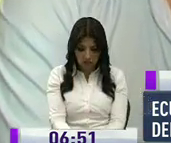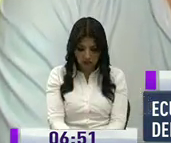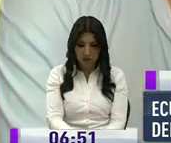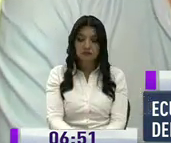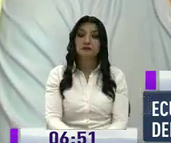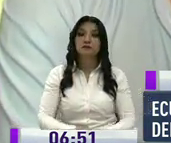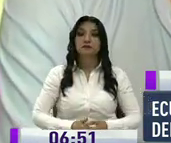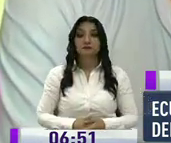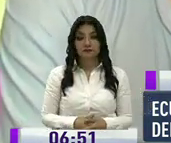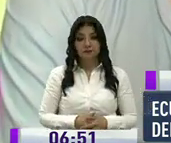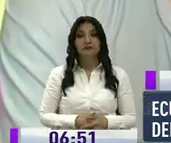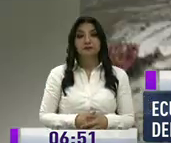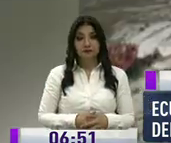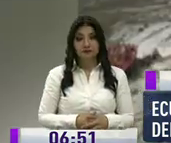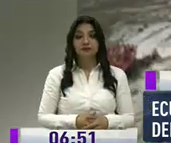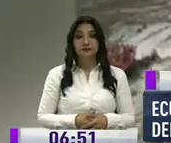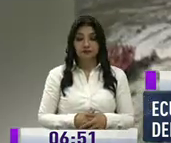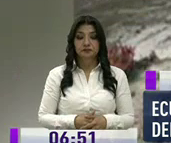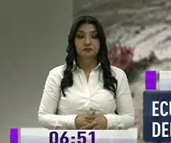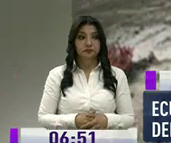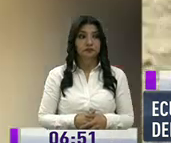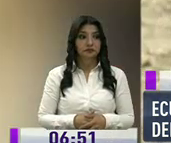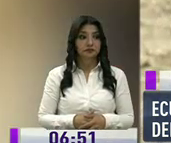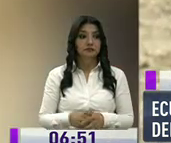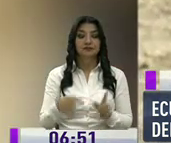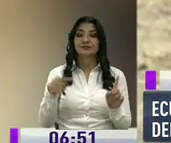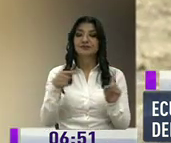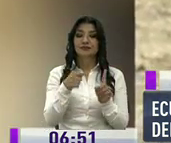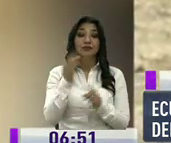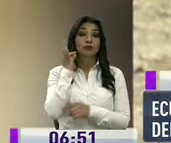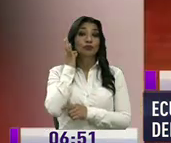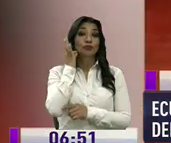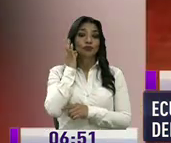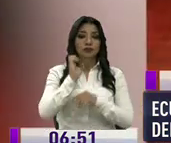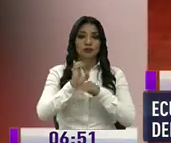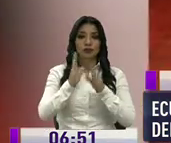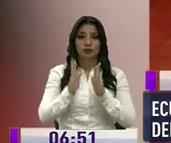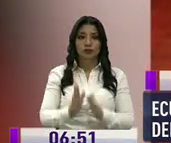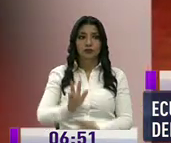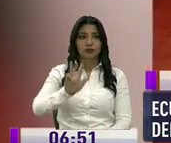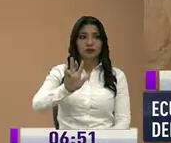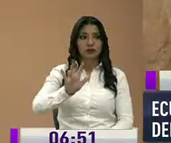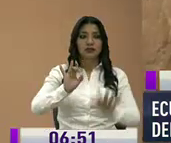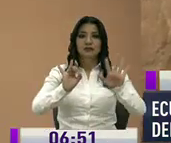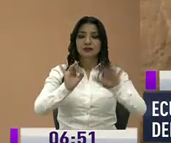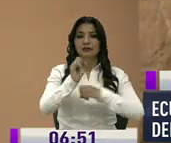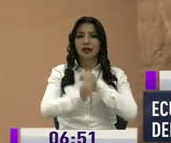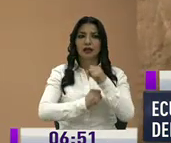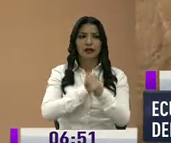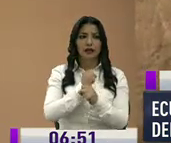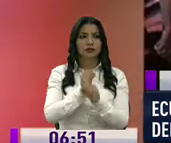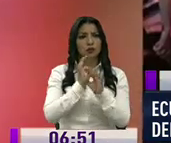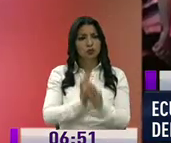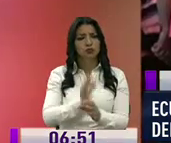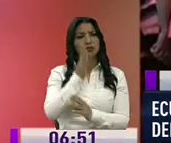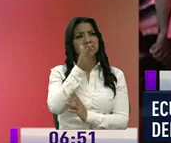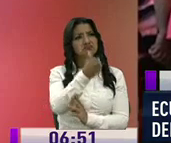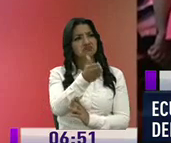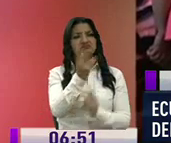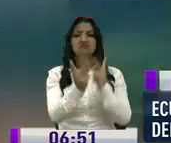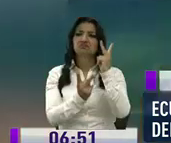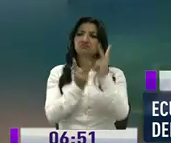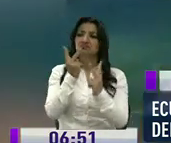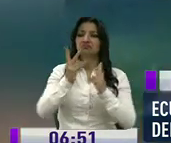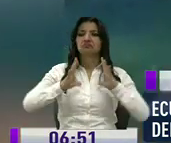vacío, del 11º piso. Diana Menéndez Martillo, mujer ecuatoriana de 37 años, estaba vacacionando en esa